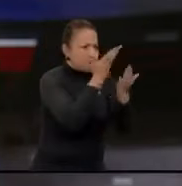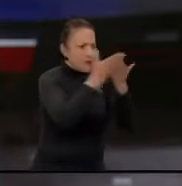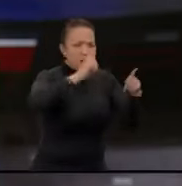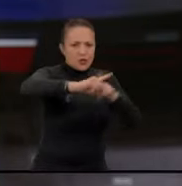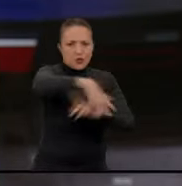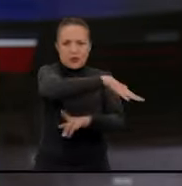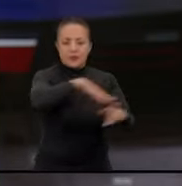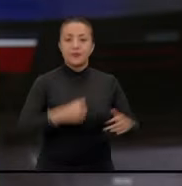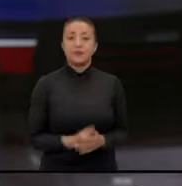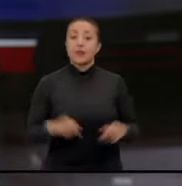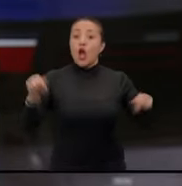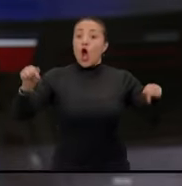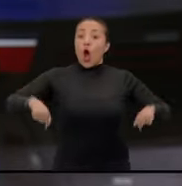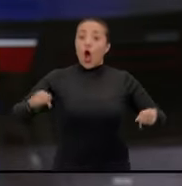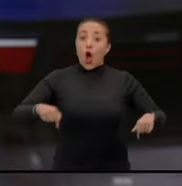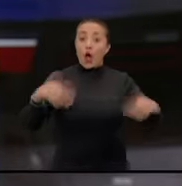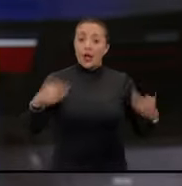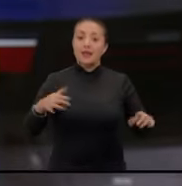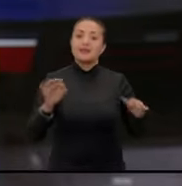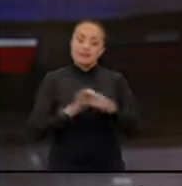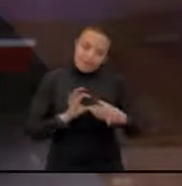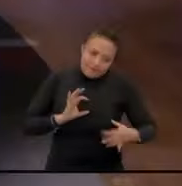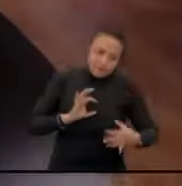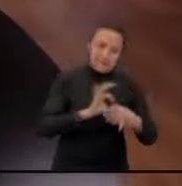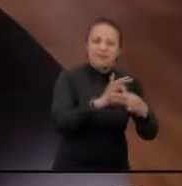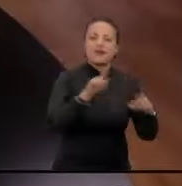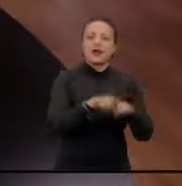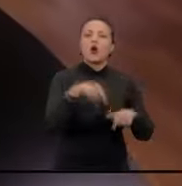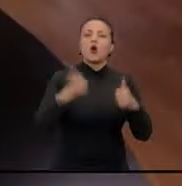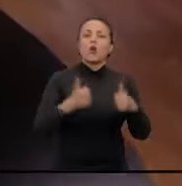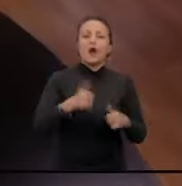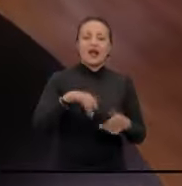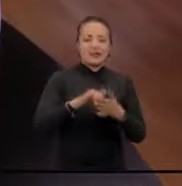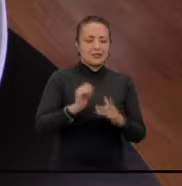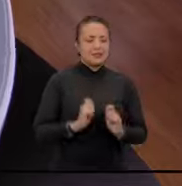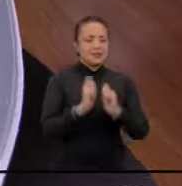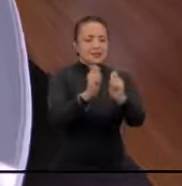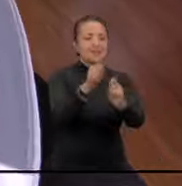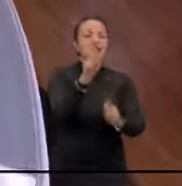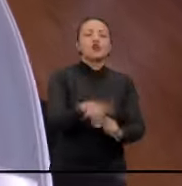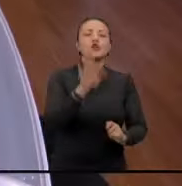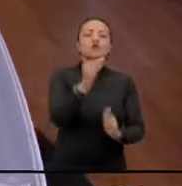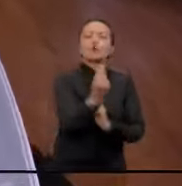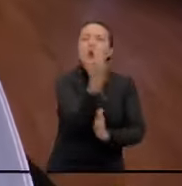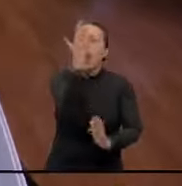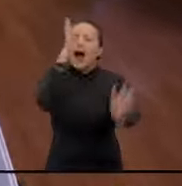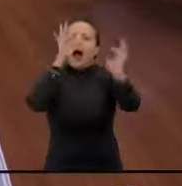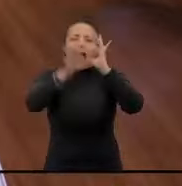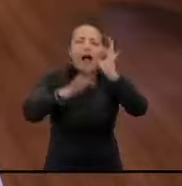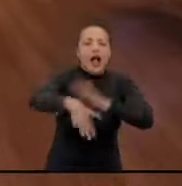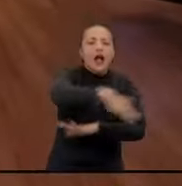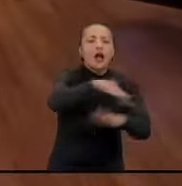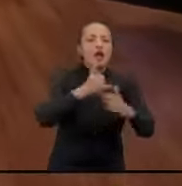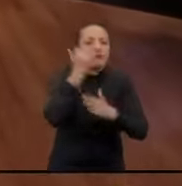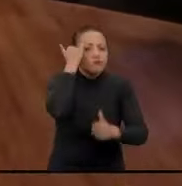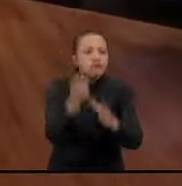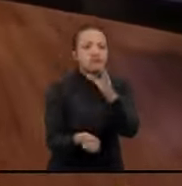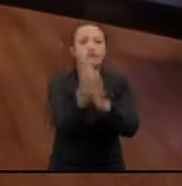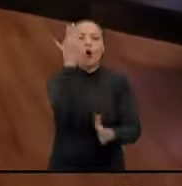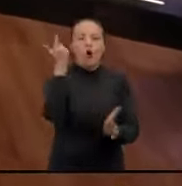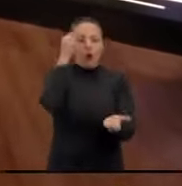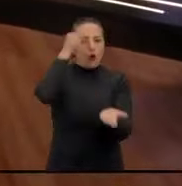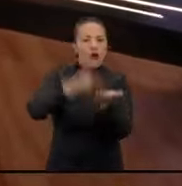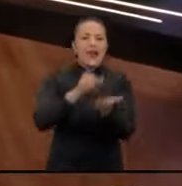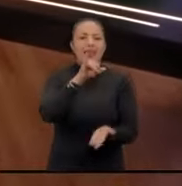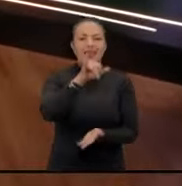Pues a partir de hoy se une a este cubrimiento especial nuestro primer embajador de temas ambientales creado con inteligencia artificial. Su